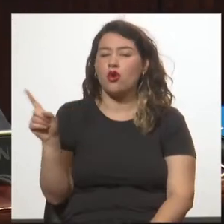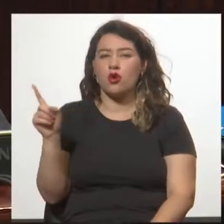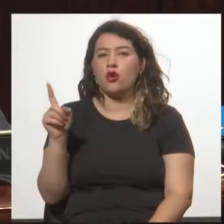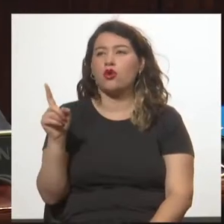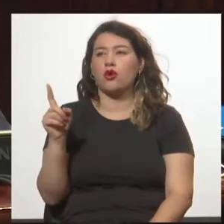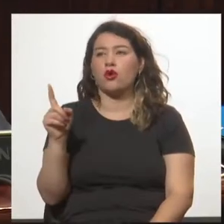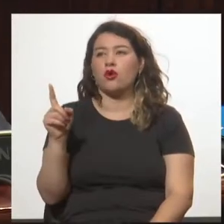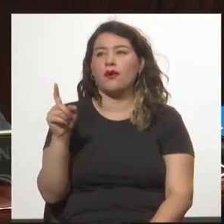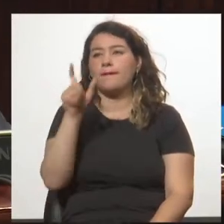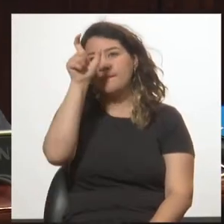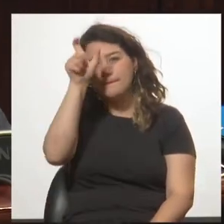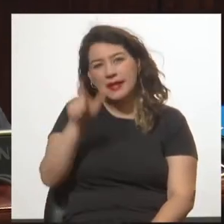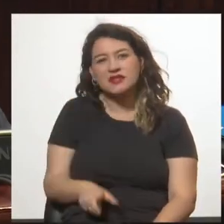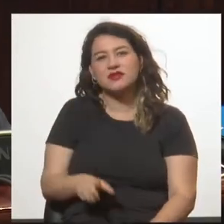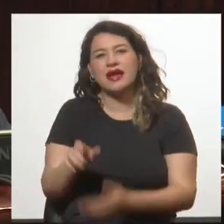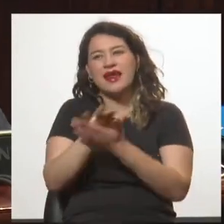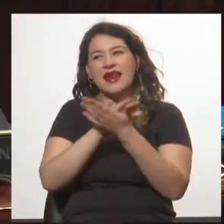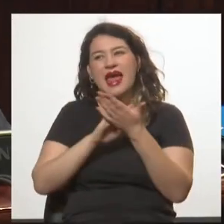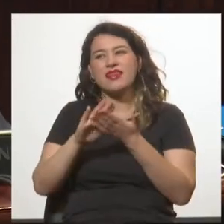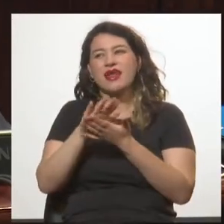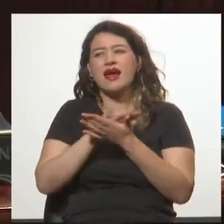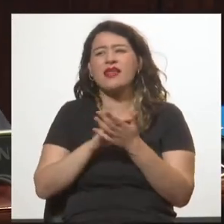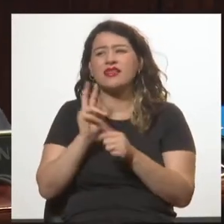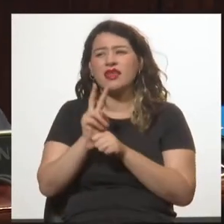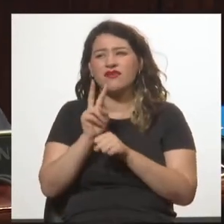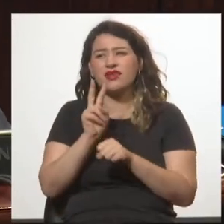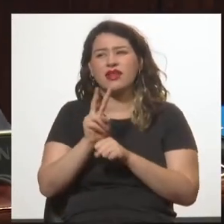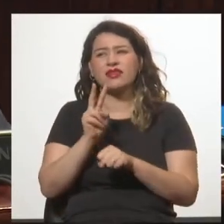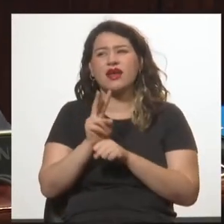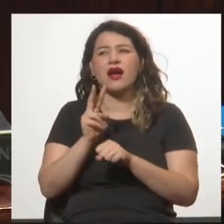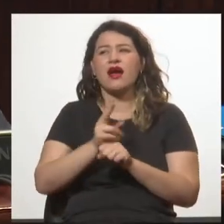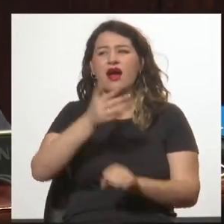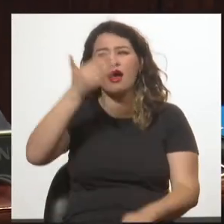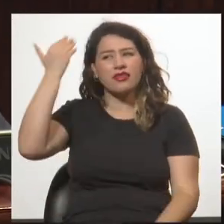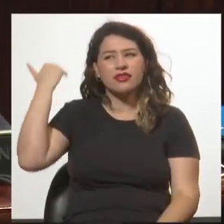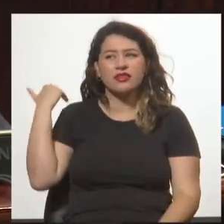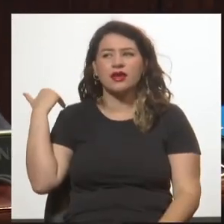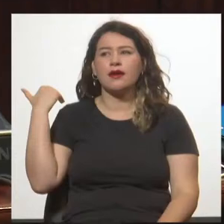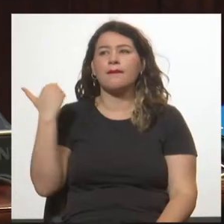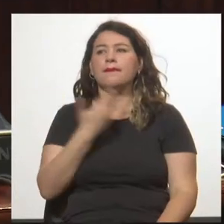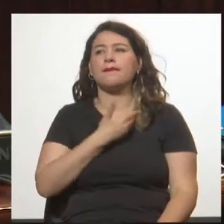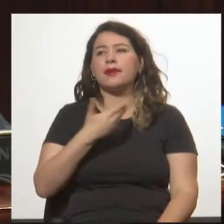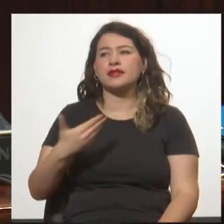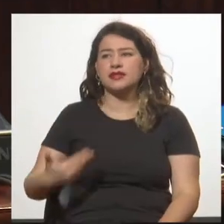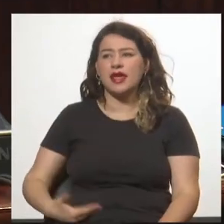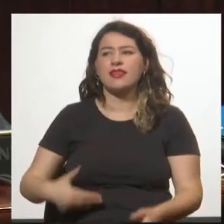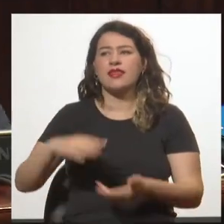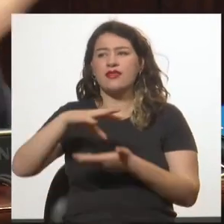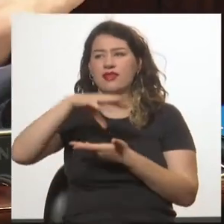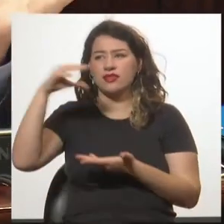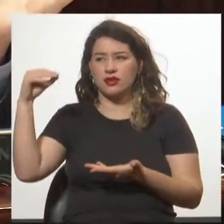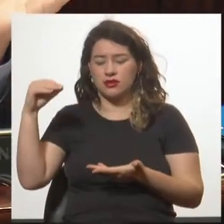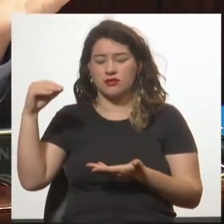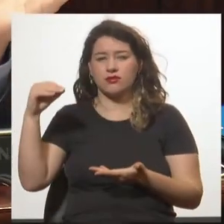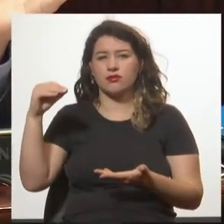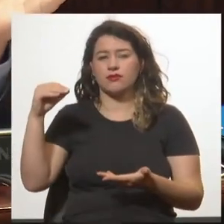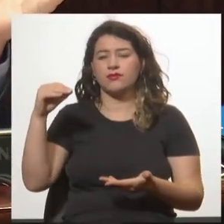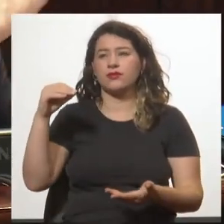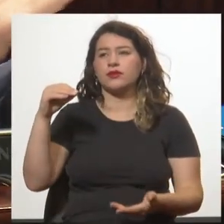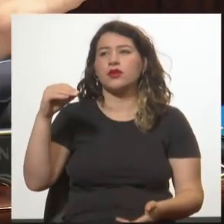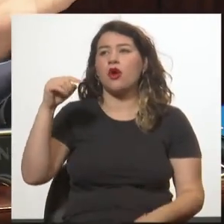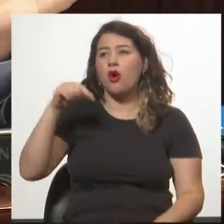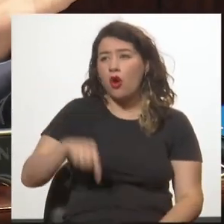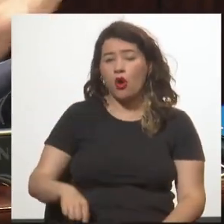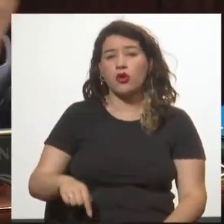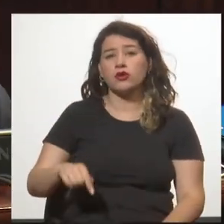quien defienda a la entonces presidenta de antel carolina cossé no tendrá hoy